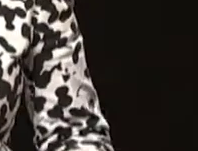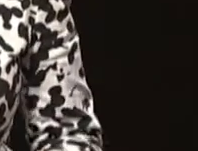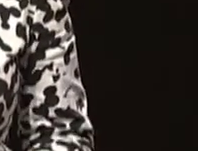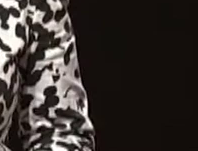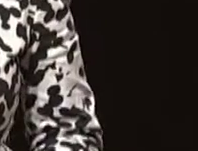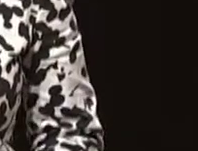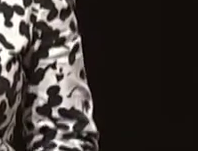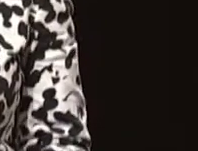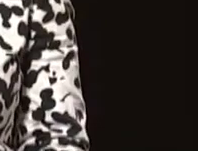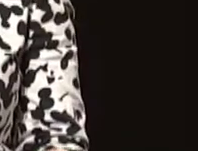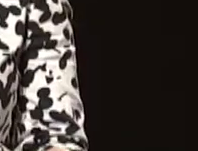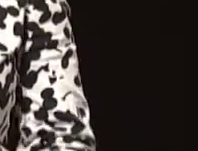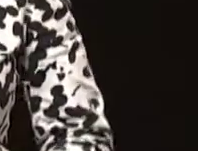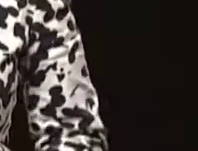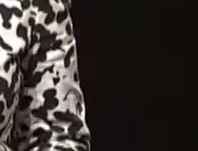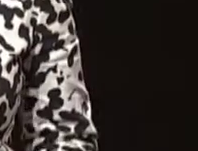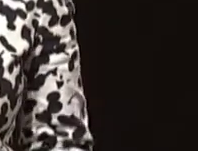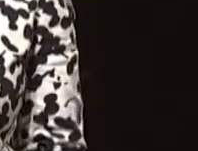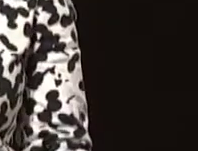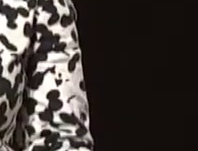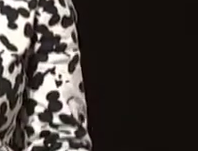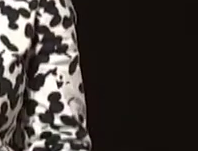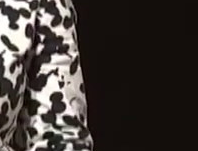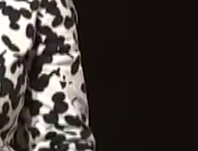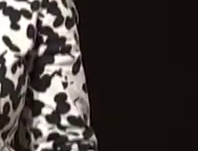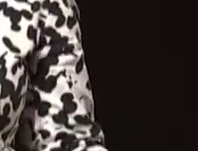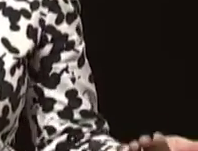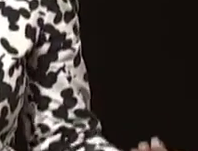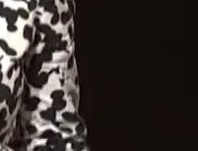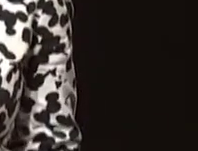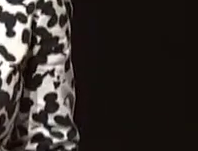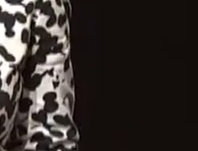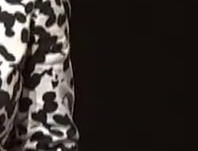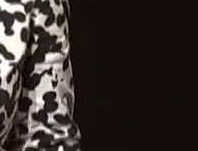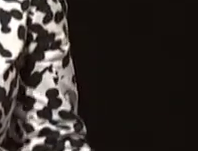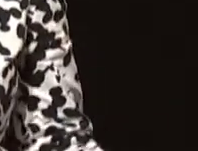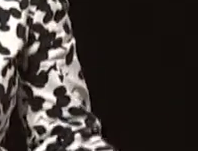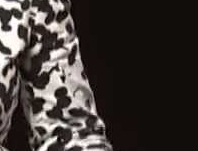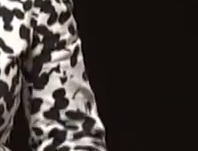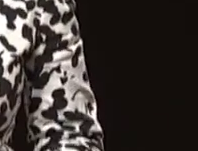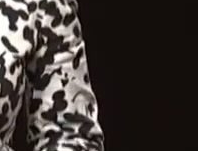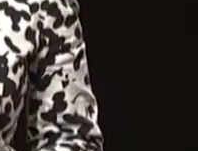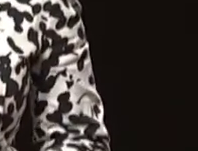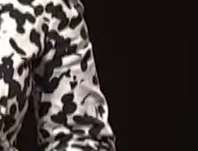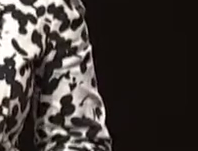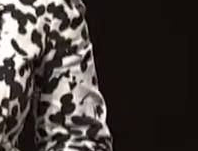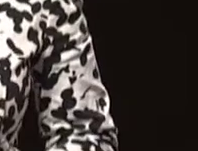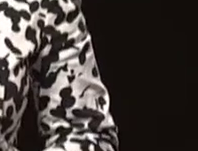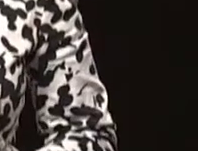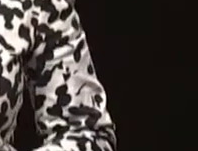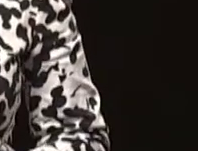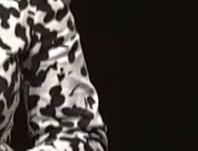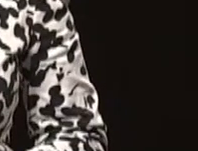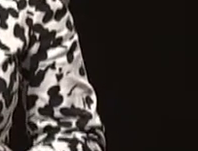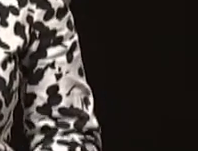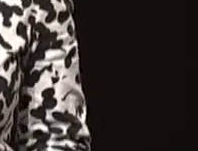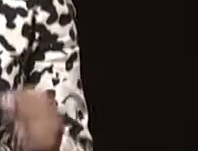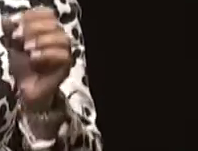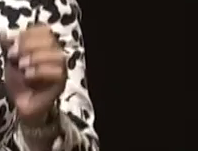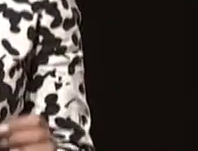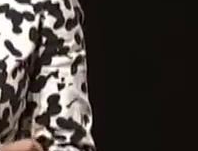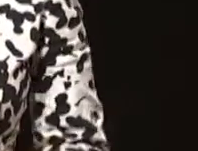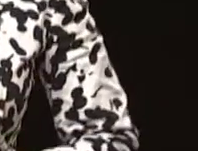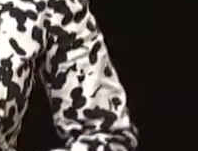Tribunal Constitucional, y es por ello que queremos compartir con todos ustedes desde esta Sala Augusta de la Suprema Corte de Justicia